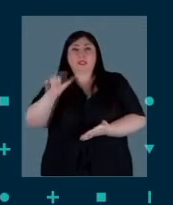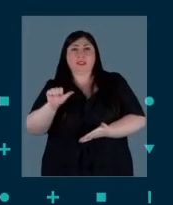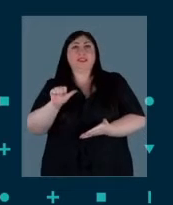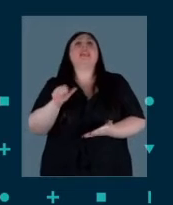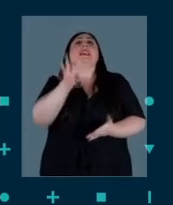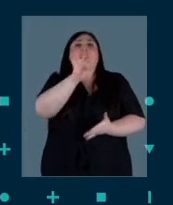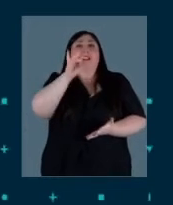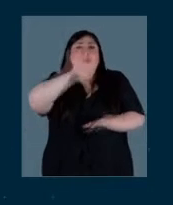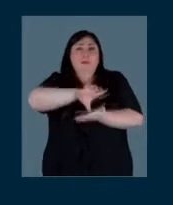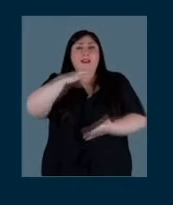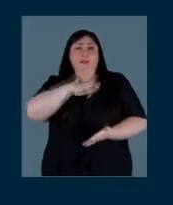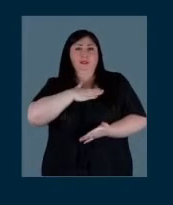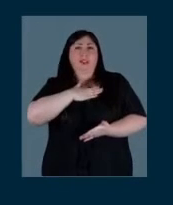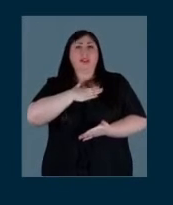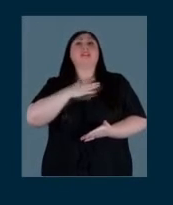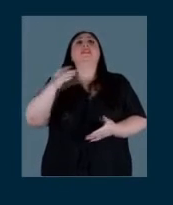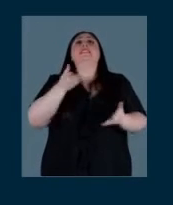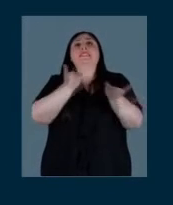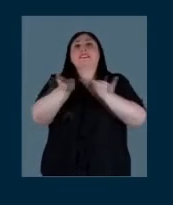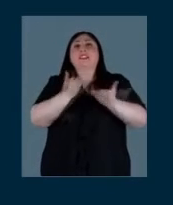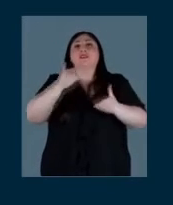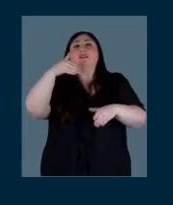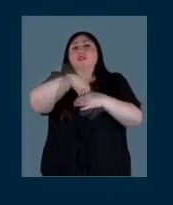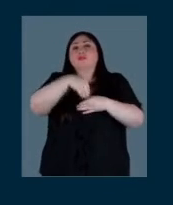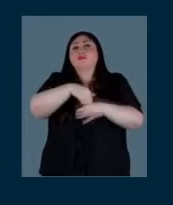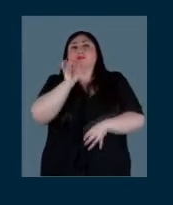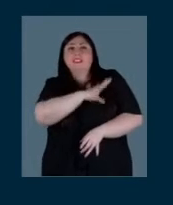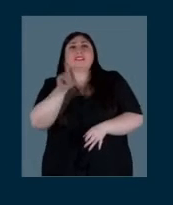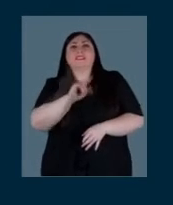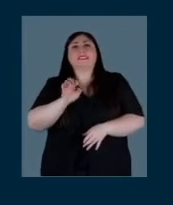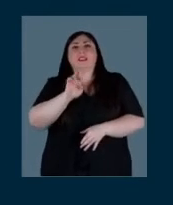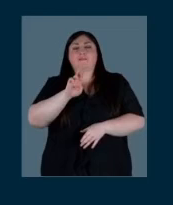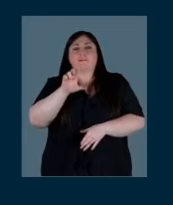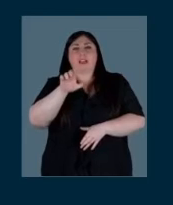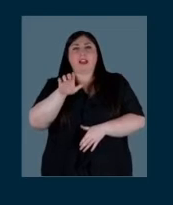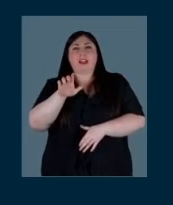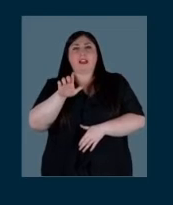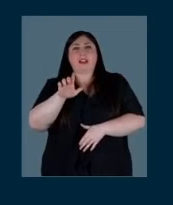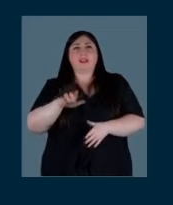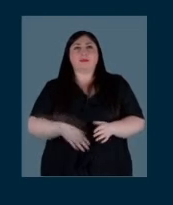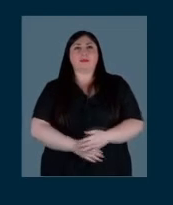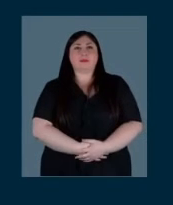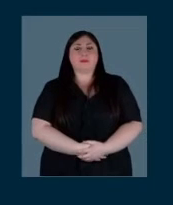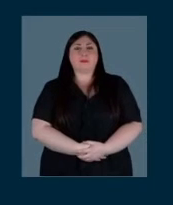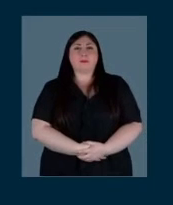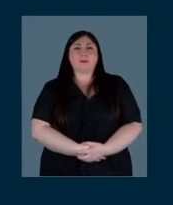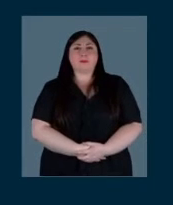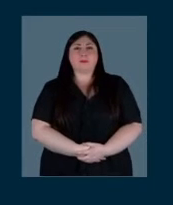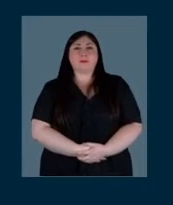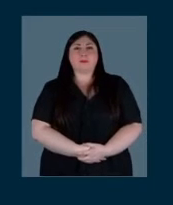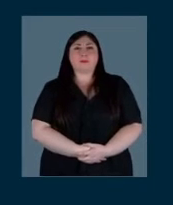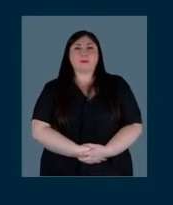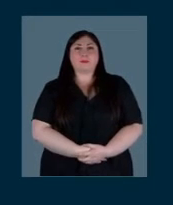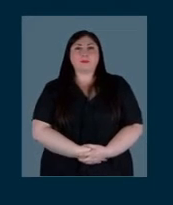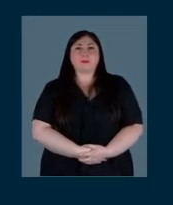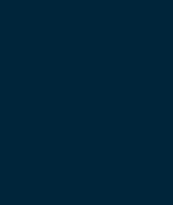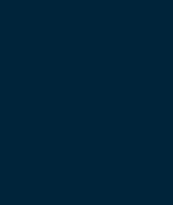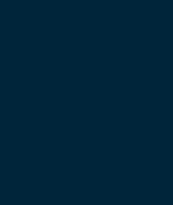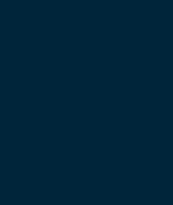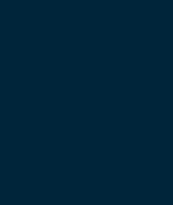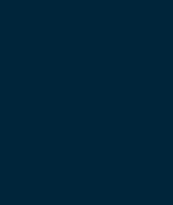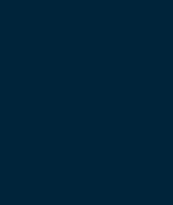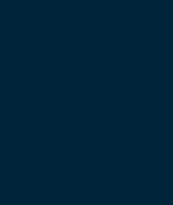ellos nos tienen que hacer llegar a cada uno de sus delegados del local de votación o mediante un correo electrónico a junta electoral